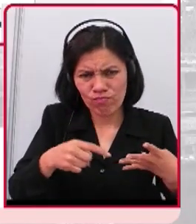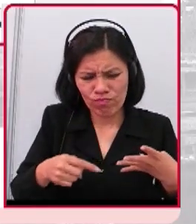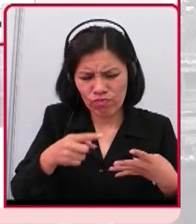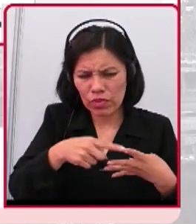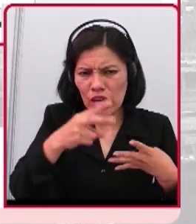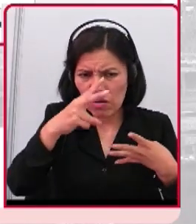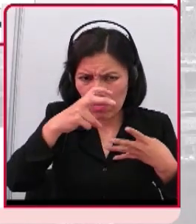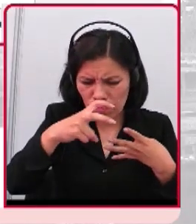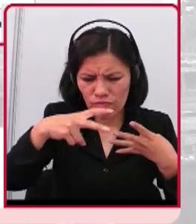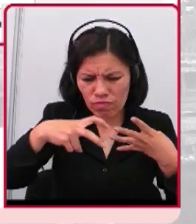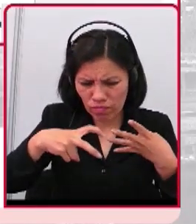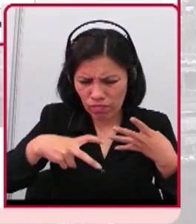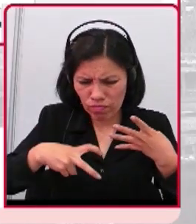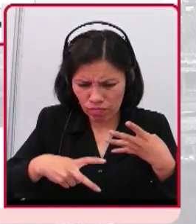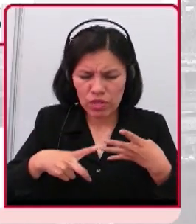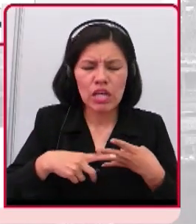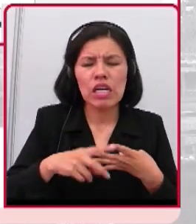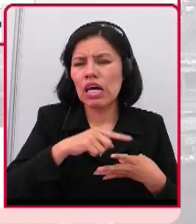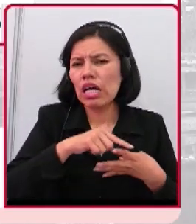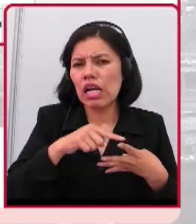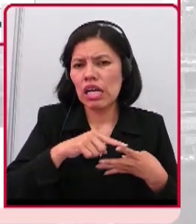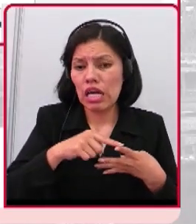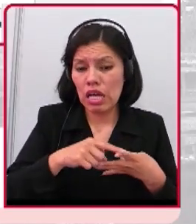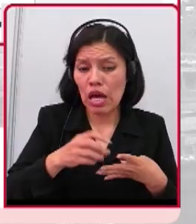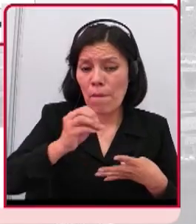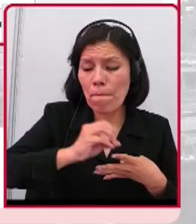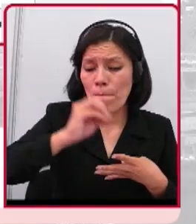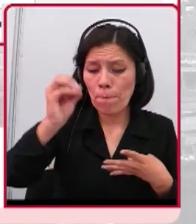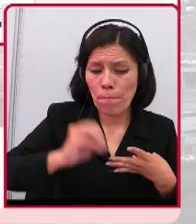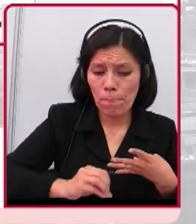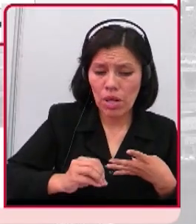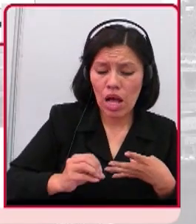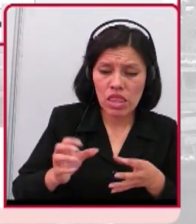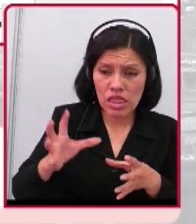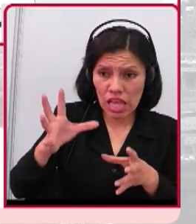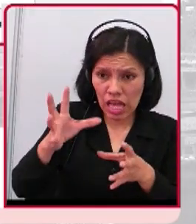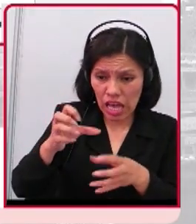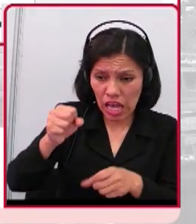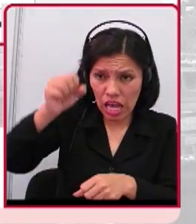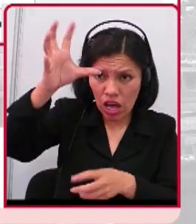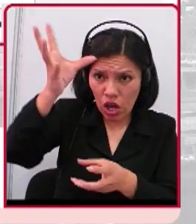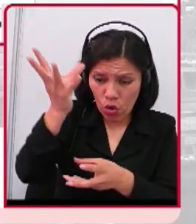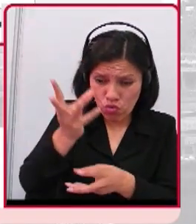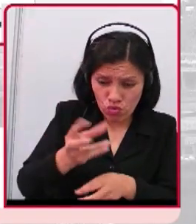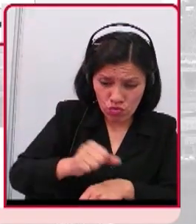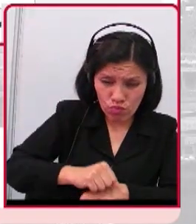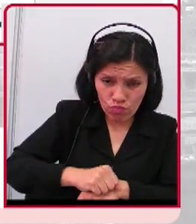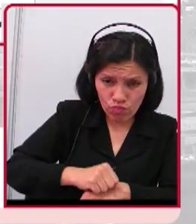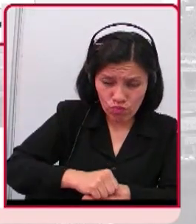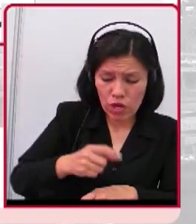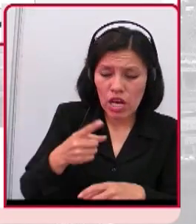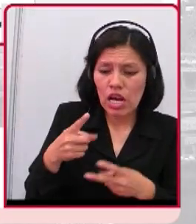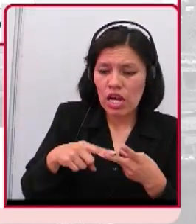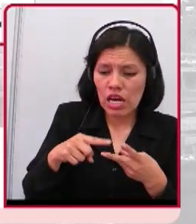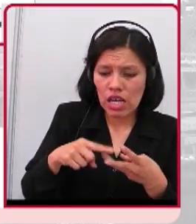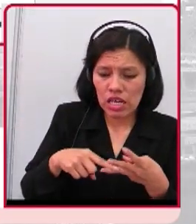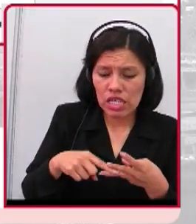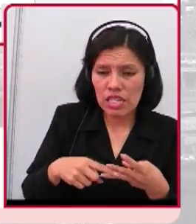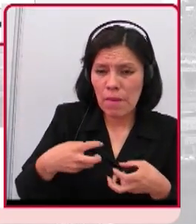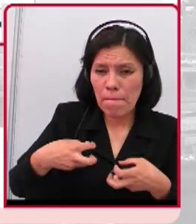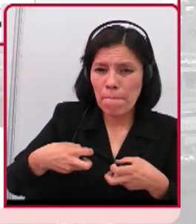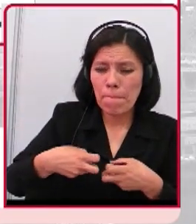porque tenemos muchas más, pero las más confiables son el porcentaje de sólidos de la descarga, el torque de la rastra y la presión de la